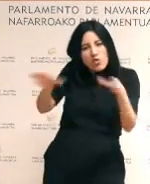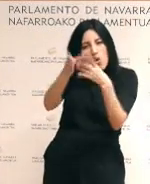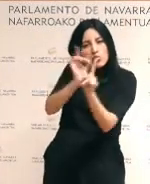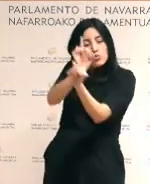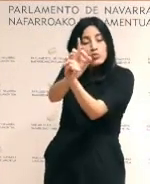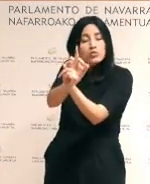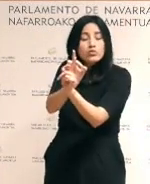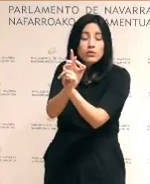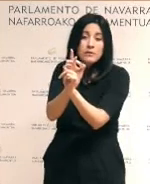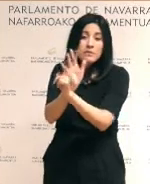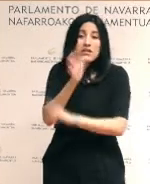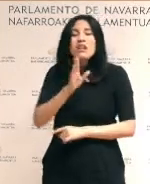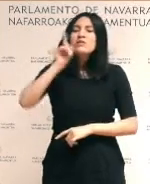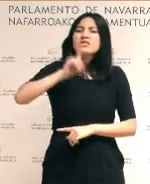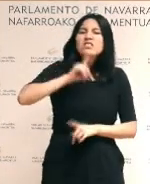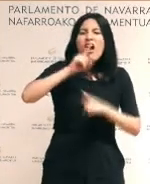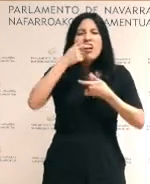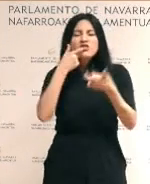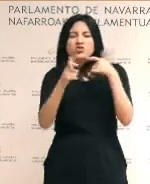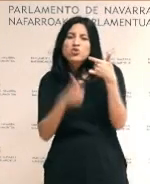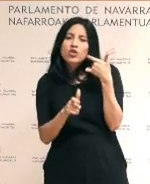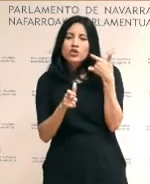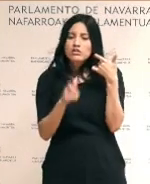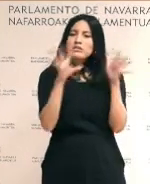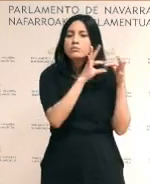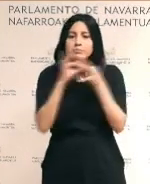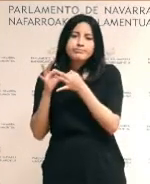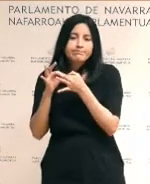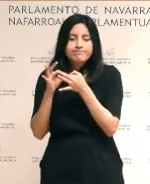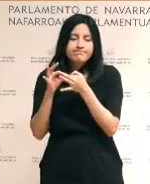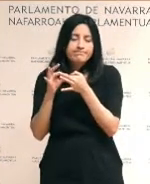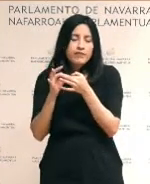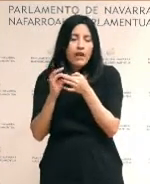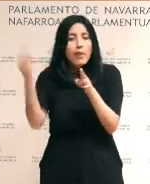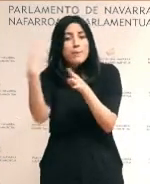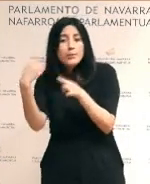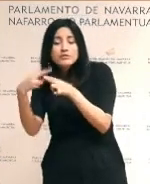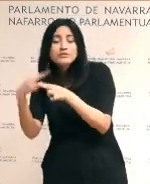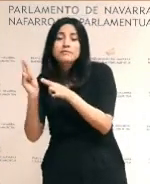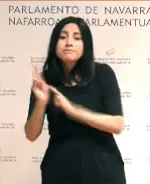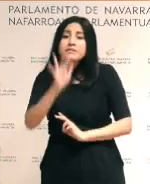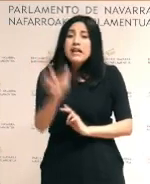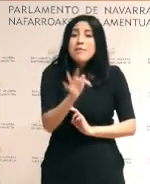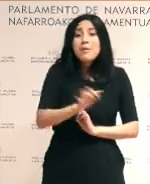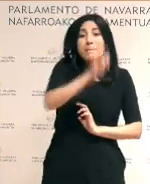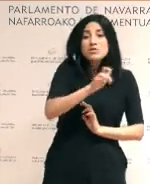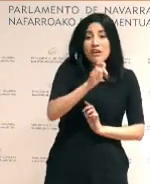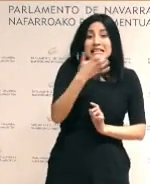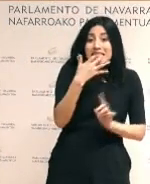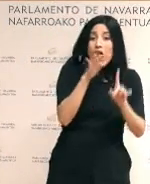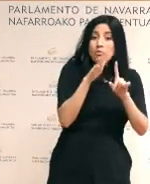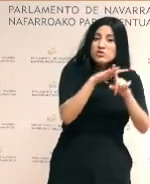la mentira y el insulto como forma de hacer política y quienes disfrutan chapoteando en el fango se hagan los ofendidos, se pongan